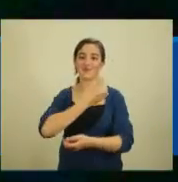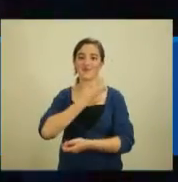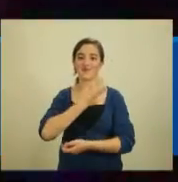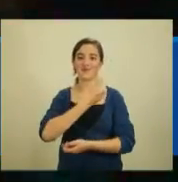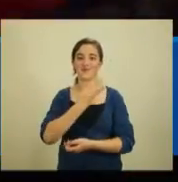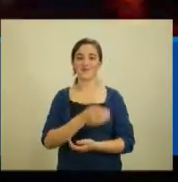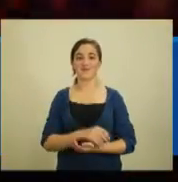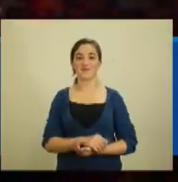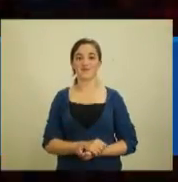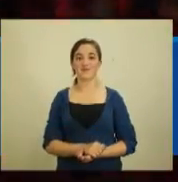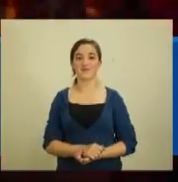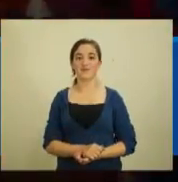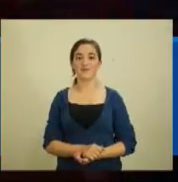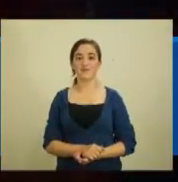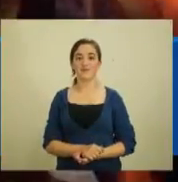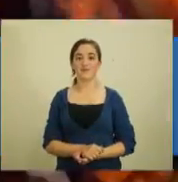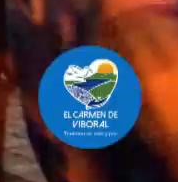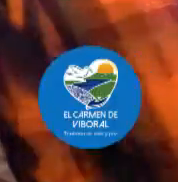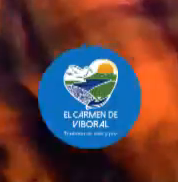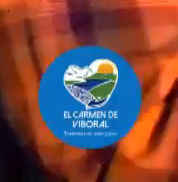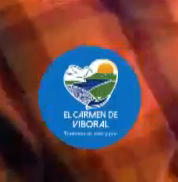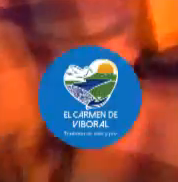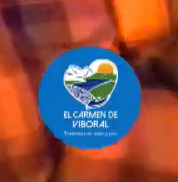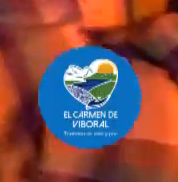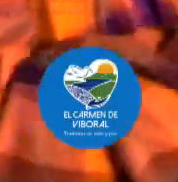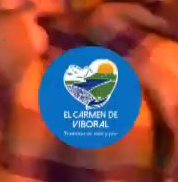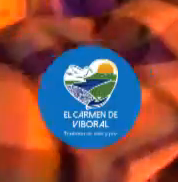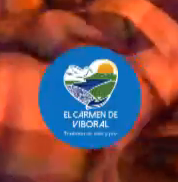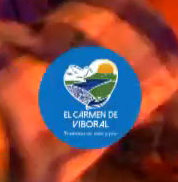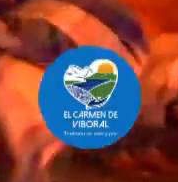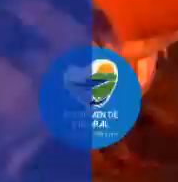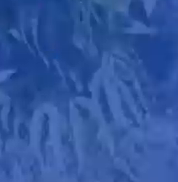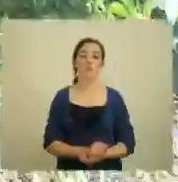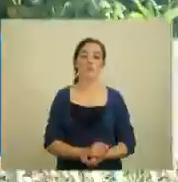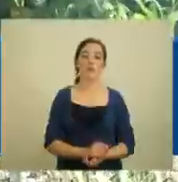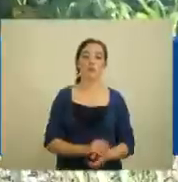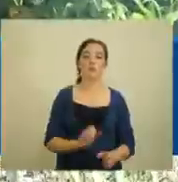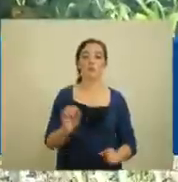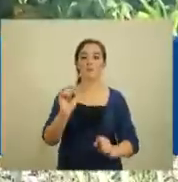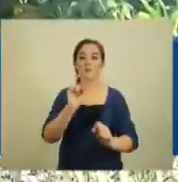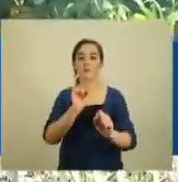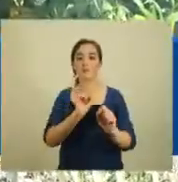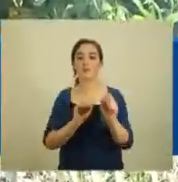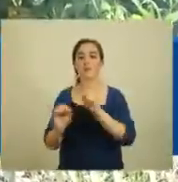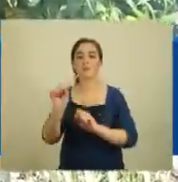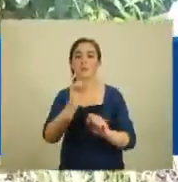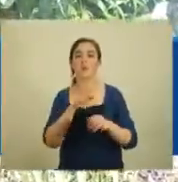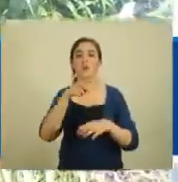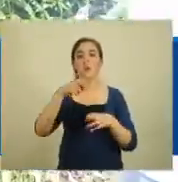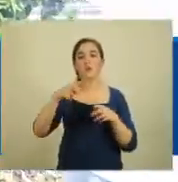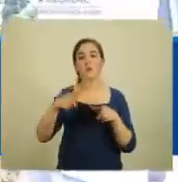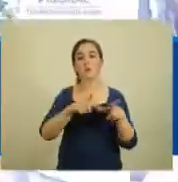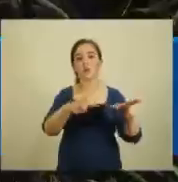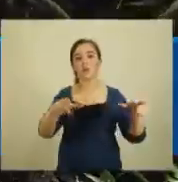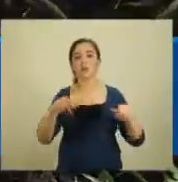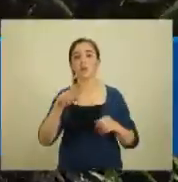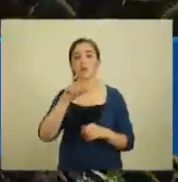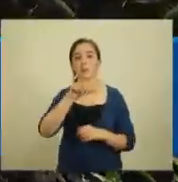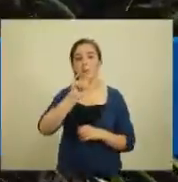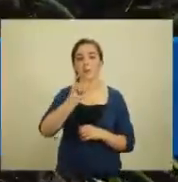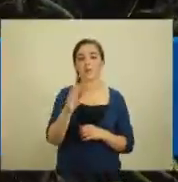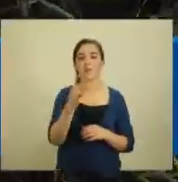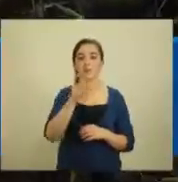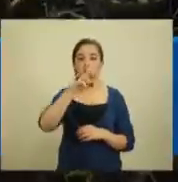Plaza Cultural como un regalo especial para nuestras queridas madres. Labores de mantenimiento de la banca y rosería ejecutó